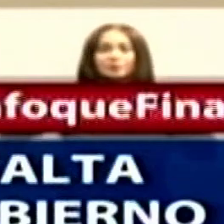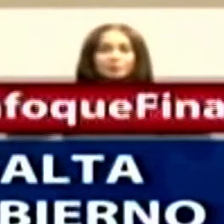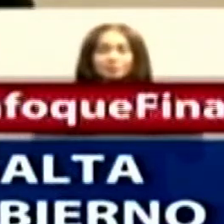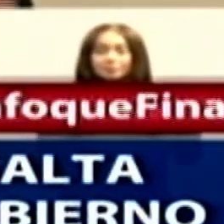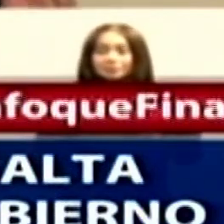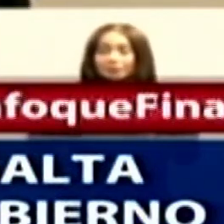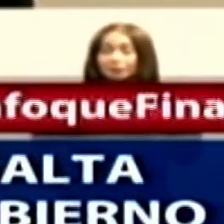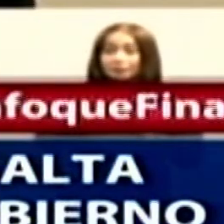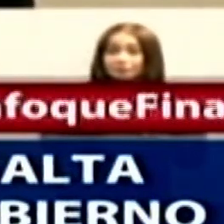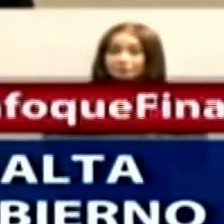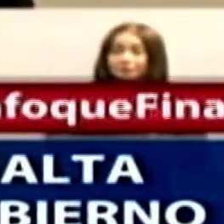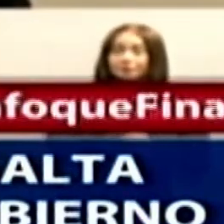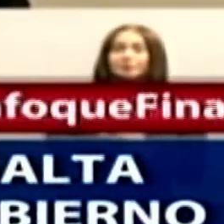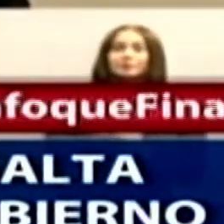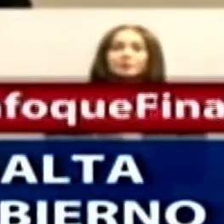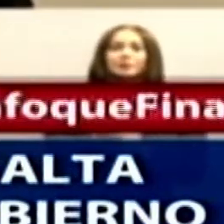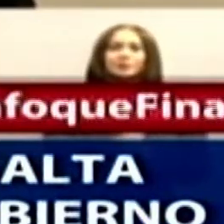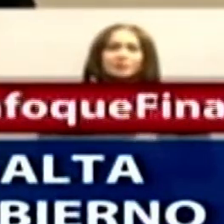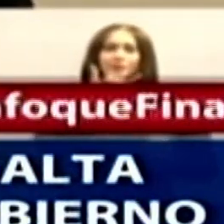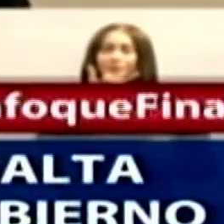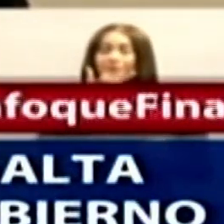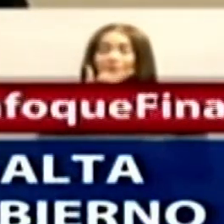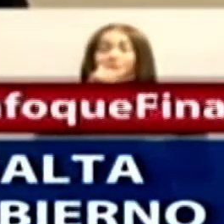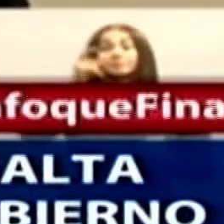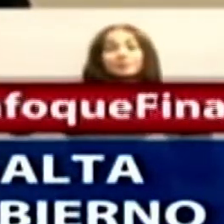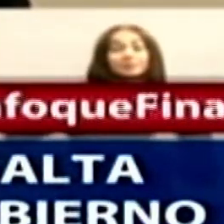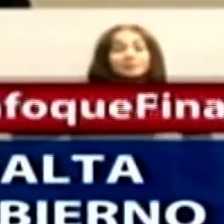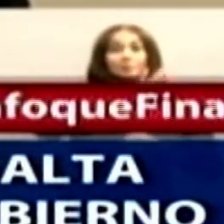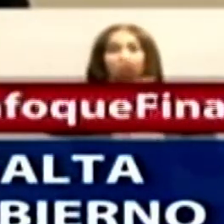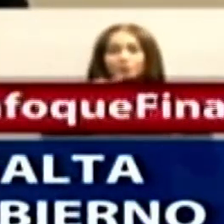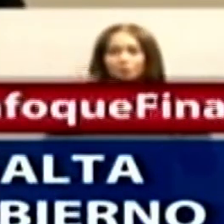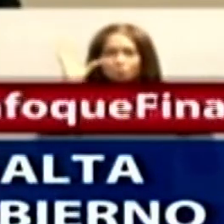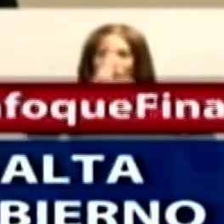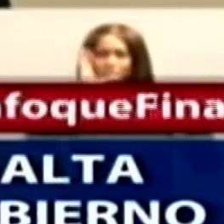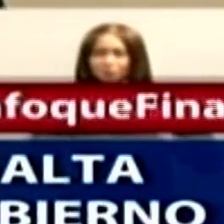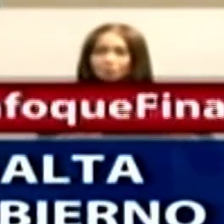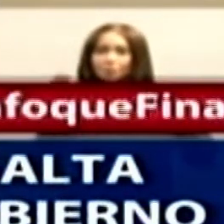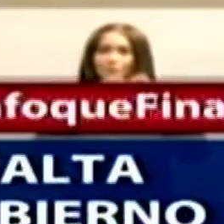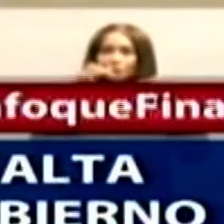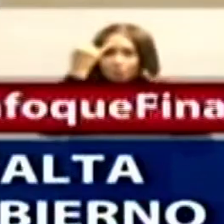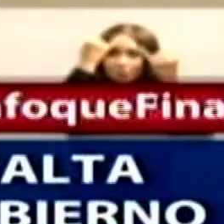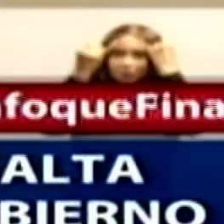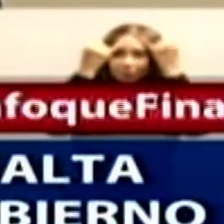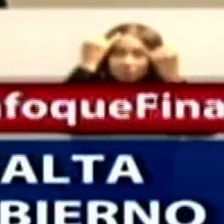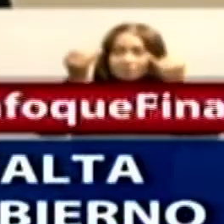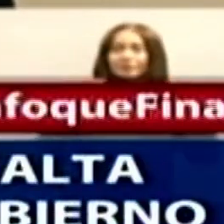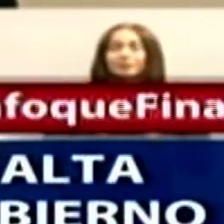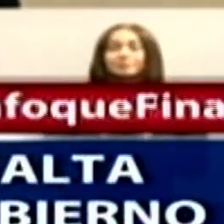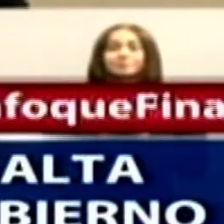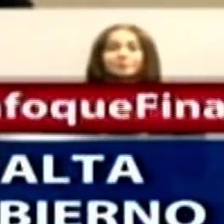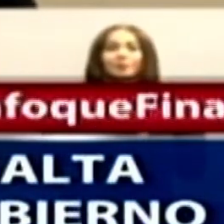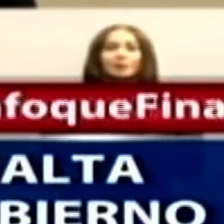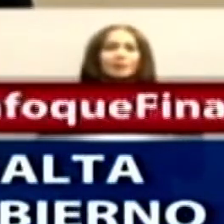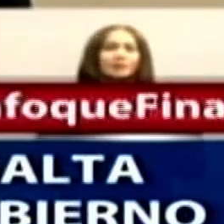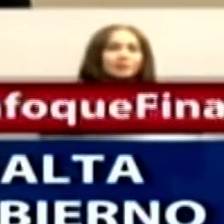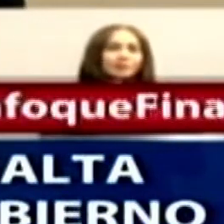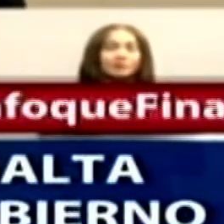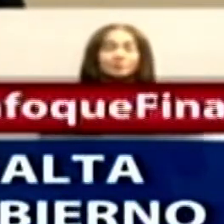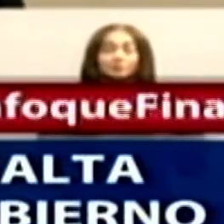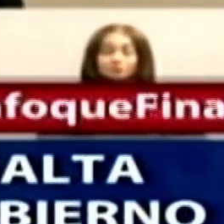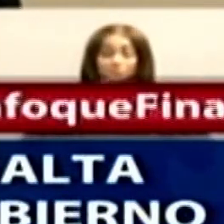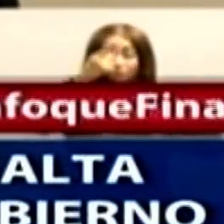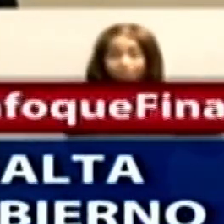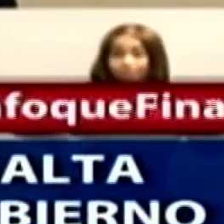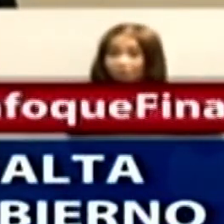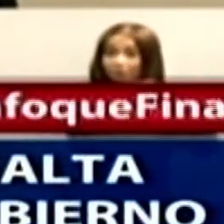movilicemos todos los instrumentos de inversión que estén a nuestro alcance. Hemos eliminado estructuras paralelas, organismos superfluos